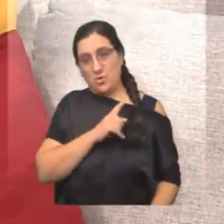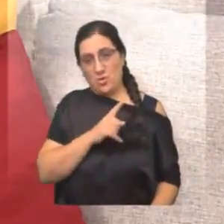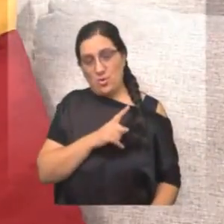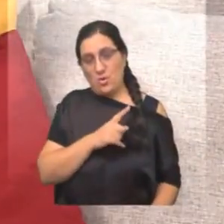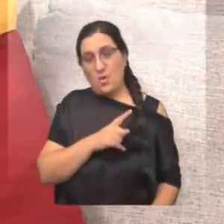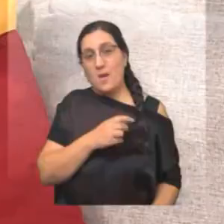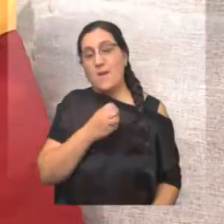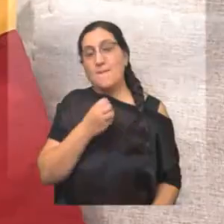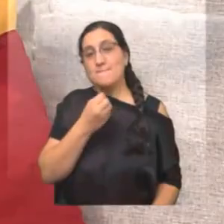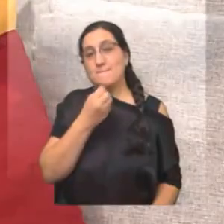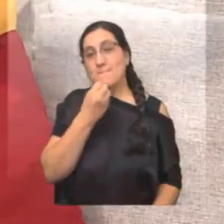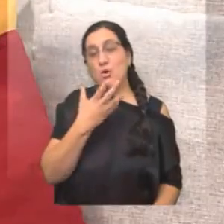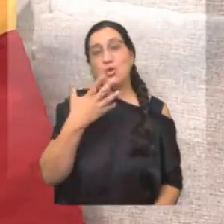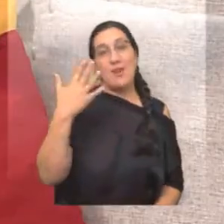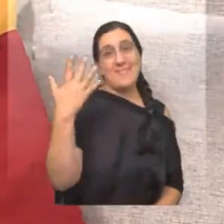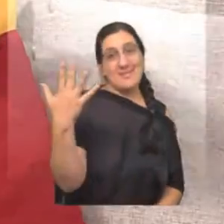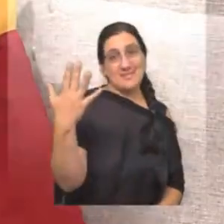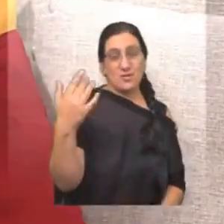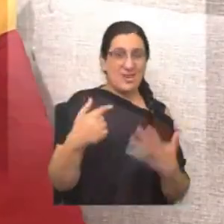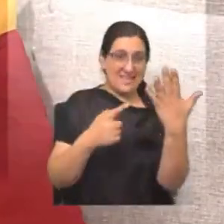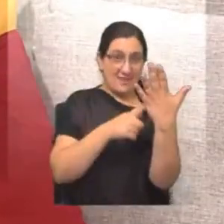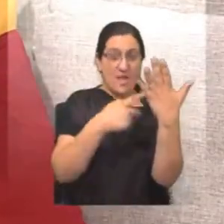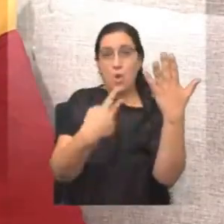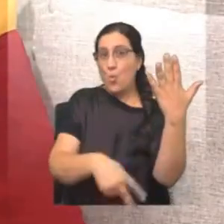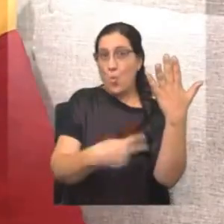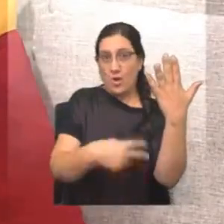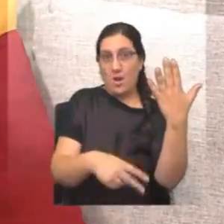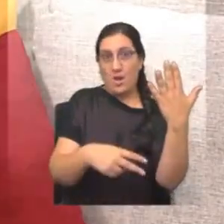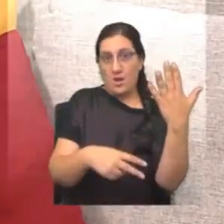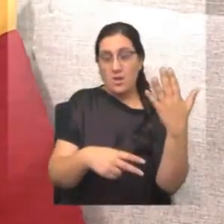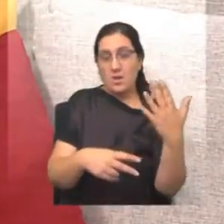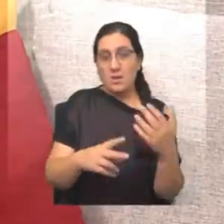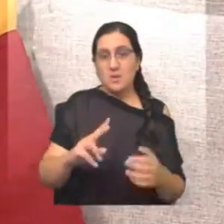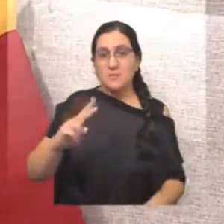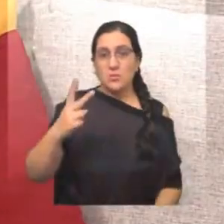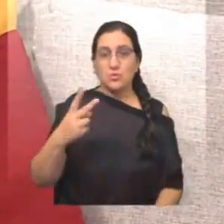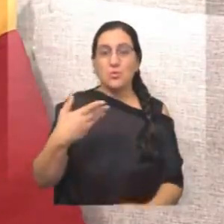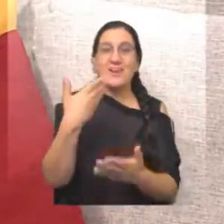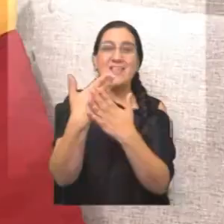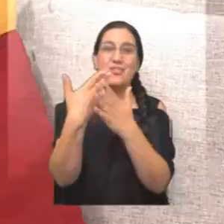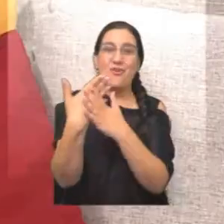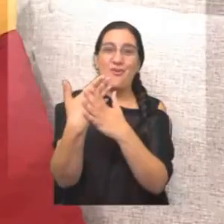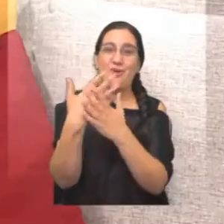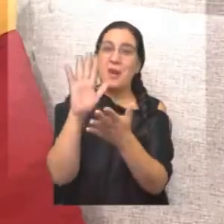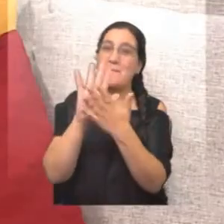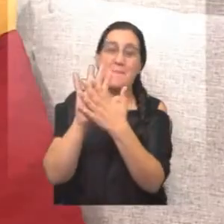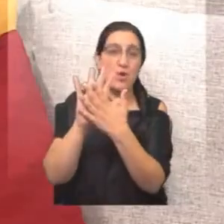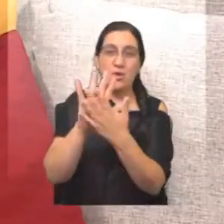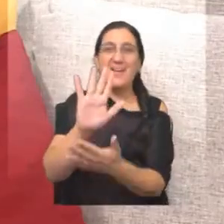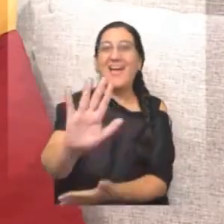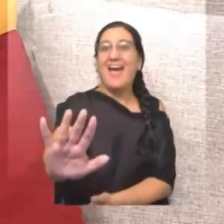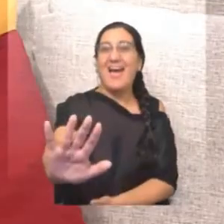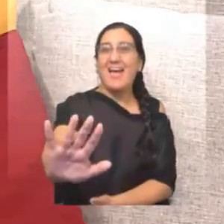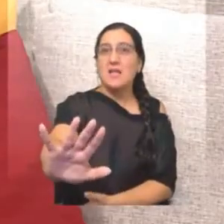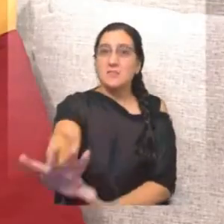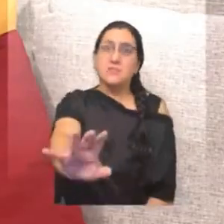hacer con la mano derecha y no con la mano izquierda, eso es lo primero. Y lo otro, lo van a hacer con el dorso de la mano y no con la palma de la mano. Porque si hay